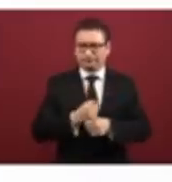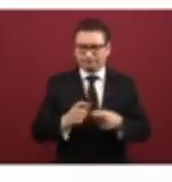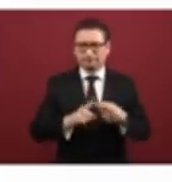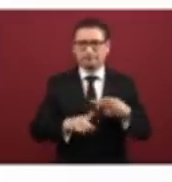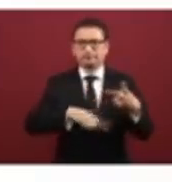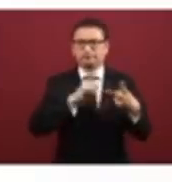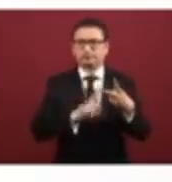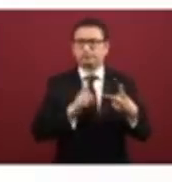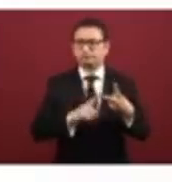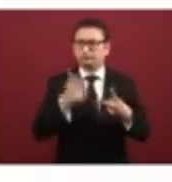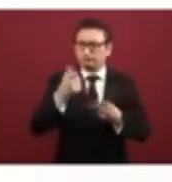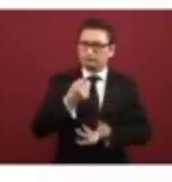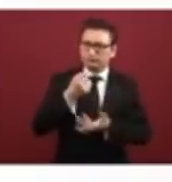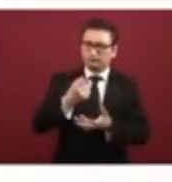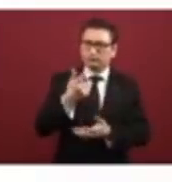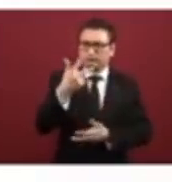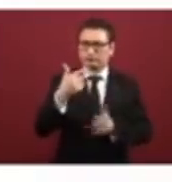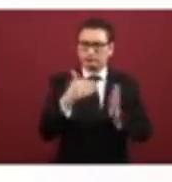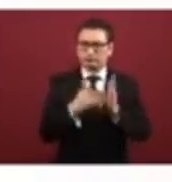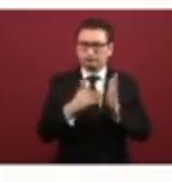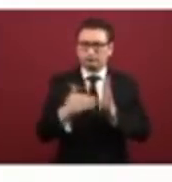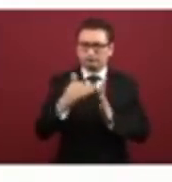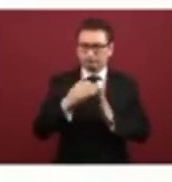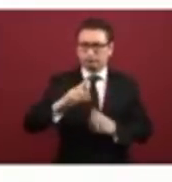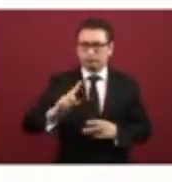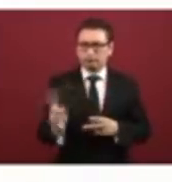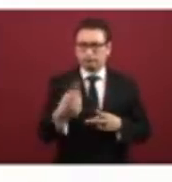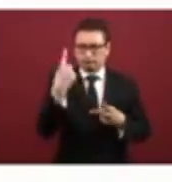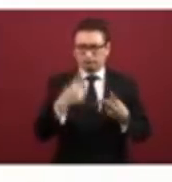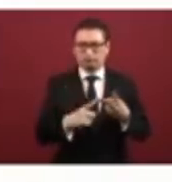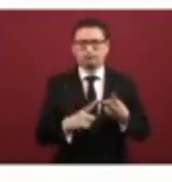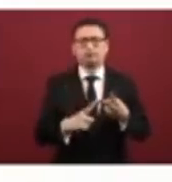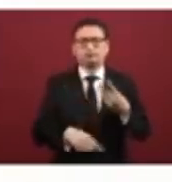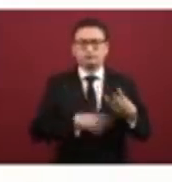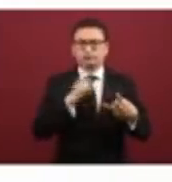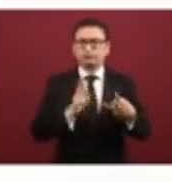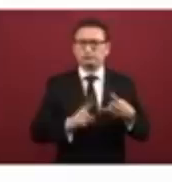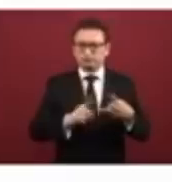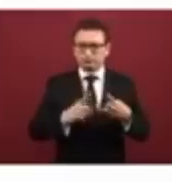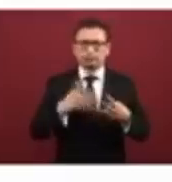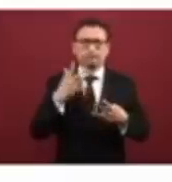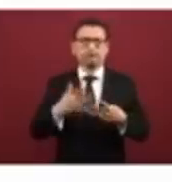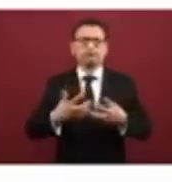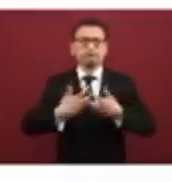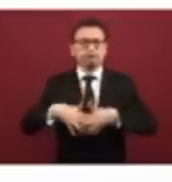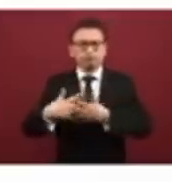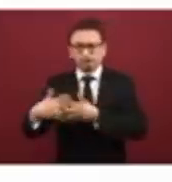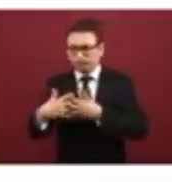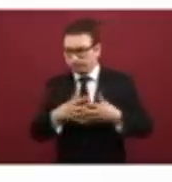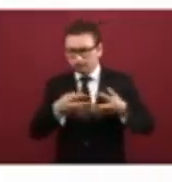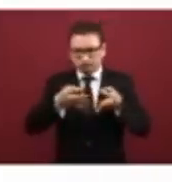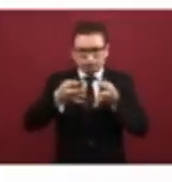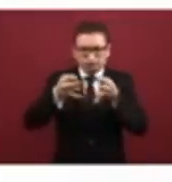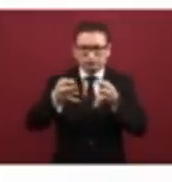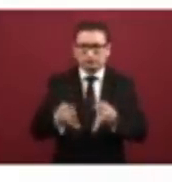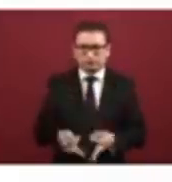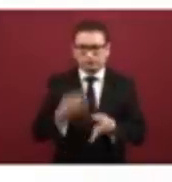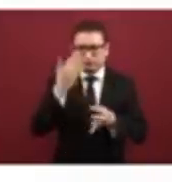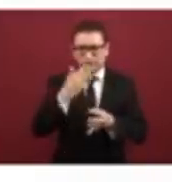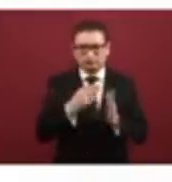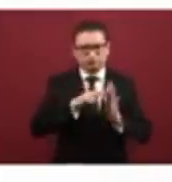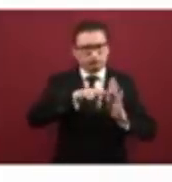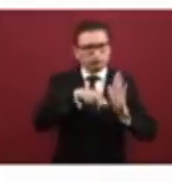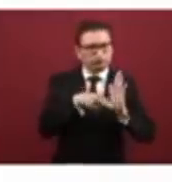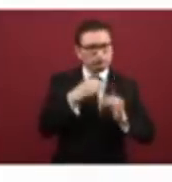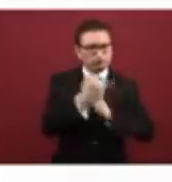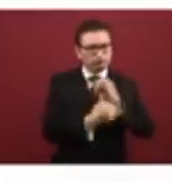de $8,000 millones de dólares y la calidad y eficiencia energética, cumpliendo con los estándares